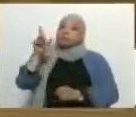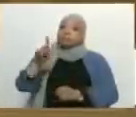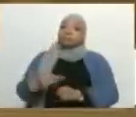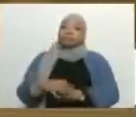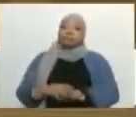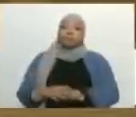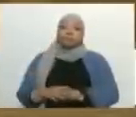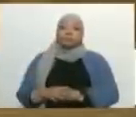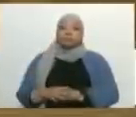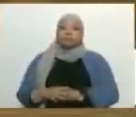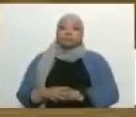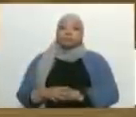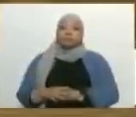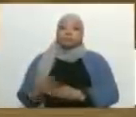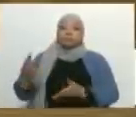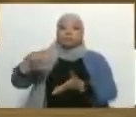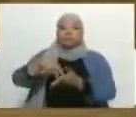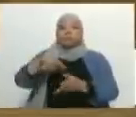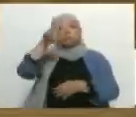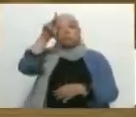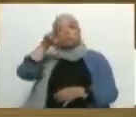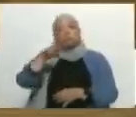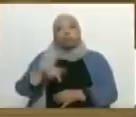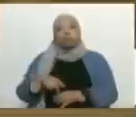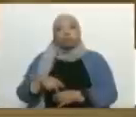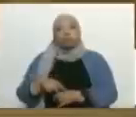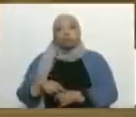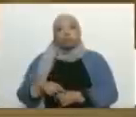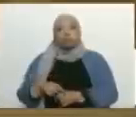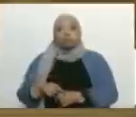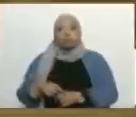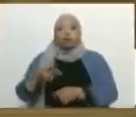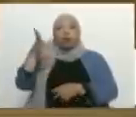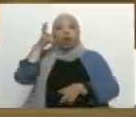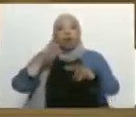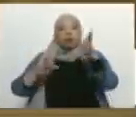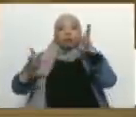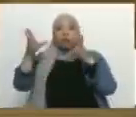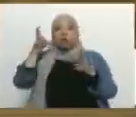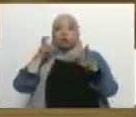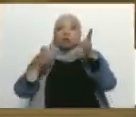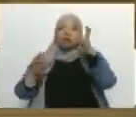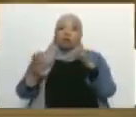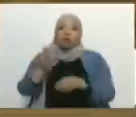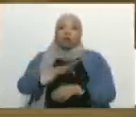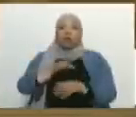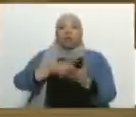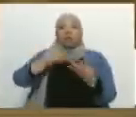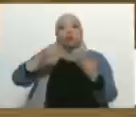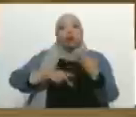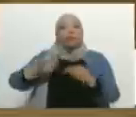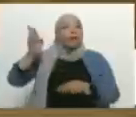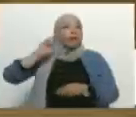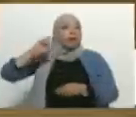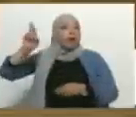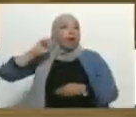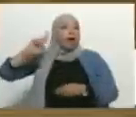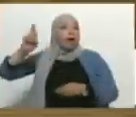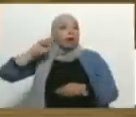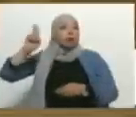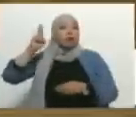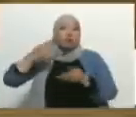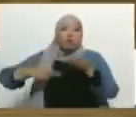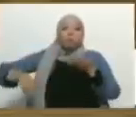Horroroso también es pararse todos los días y escuchar en su programa radial, en